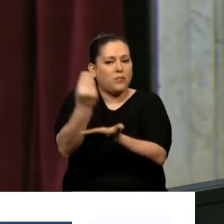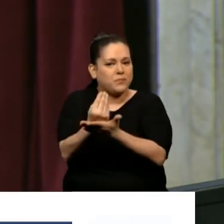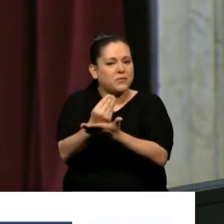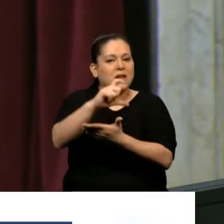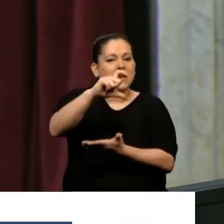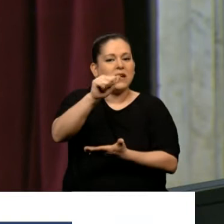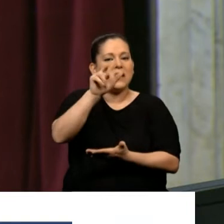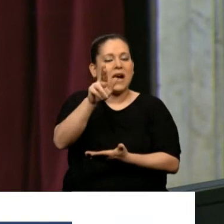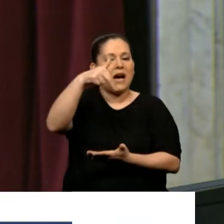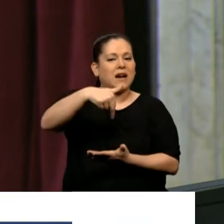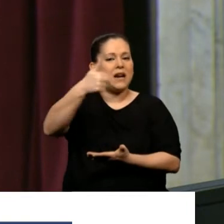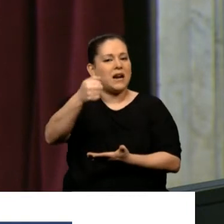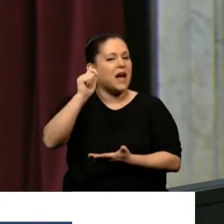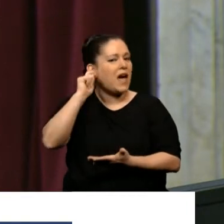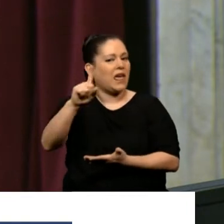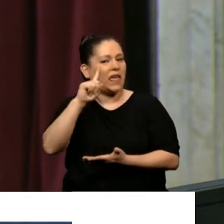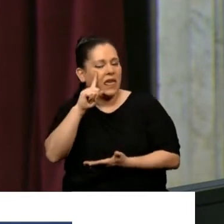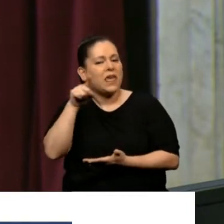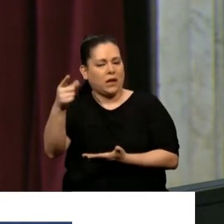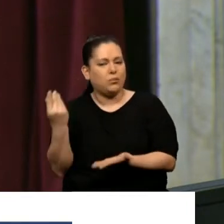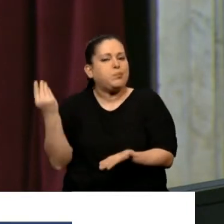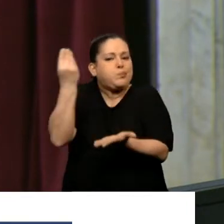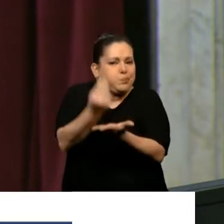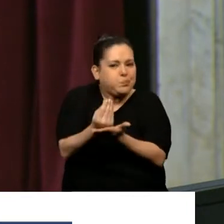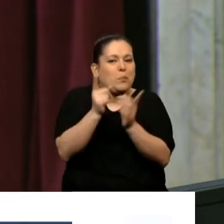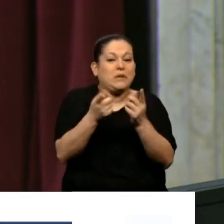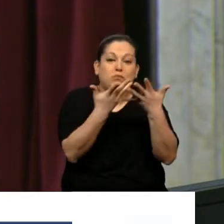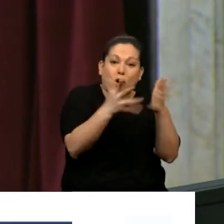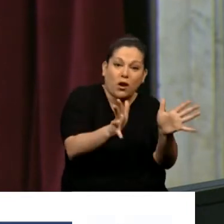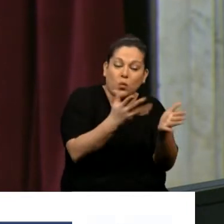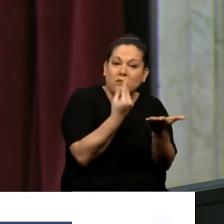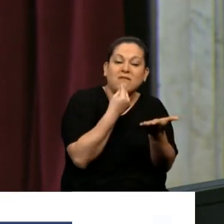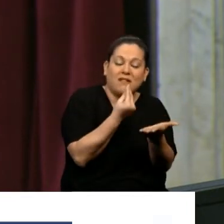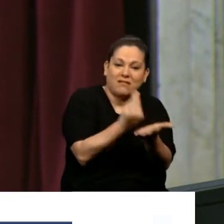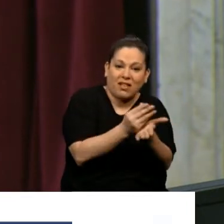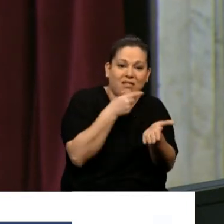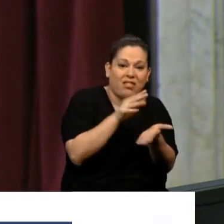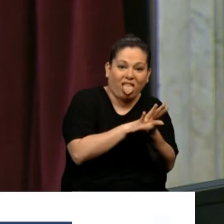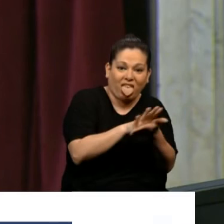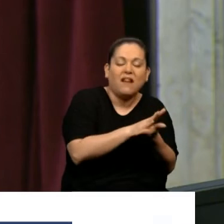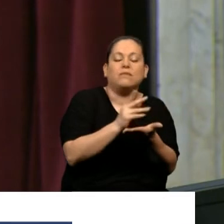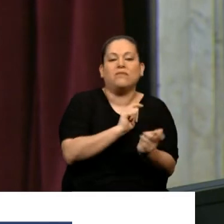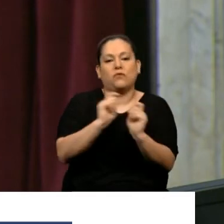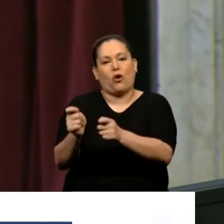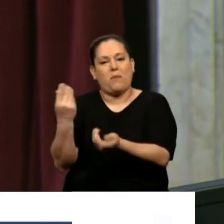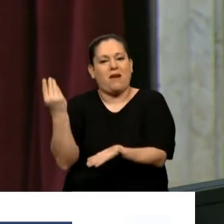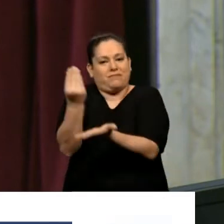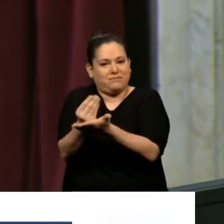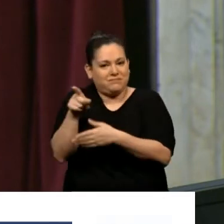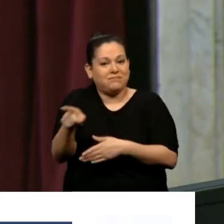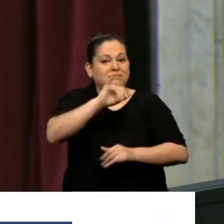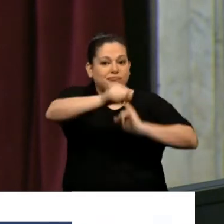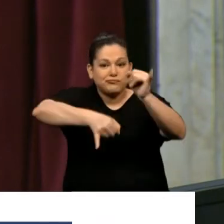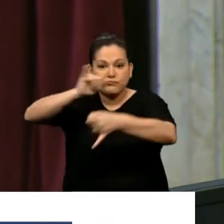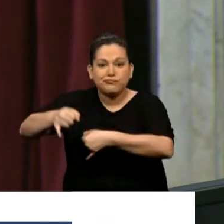Oscar Carnaghi, ocupará la vacante producida por el señor diputado Darío Martínez. Si hay